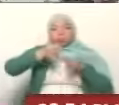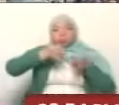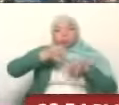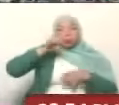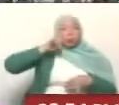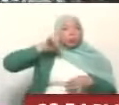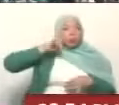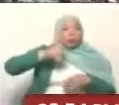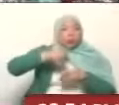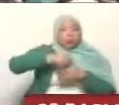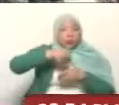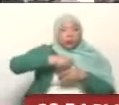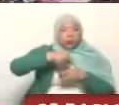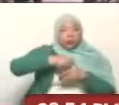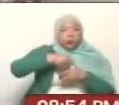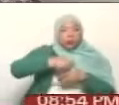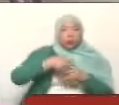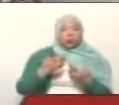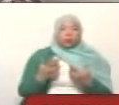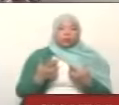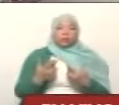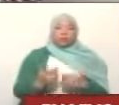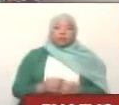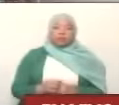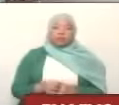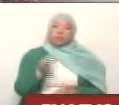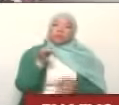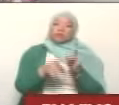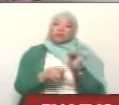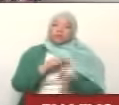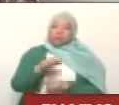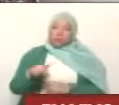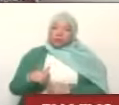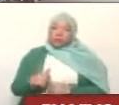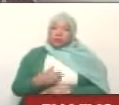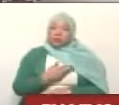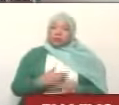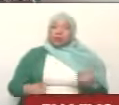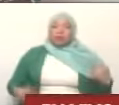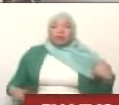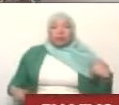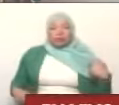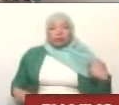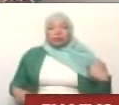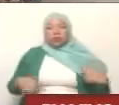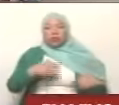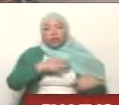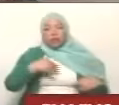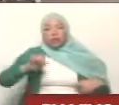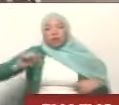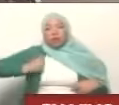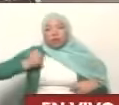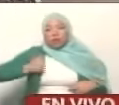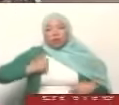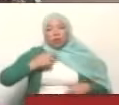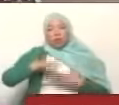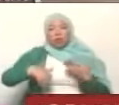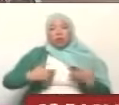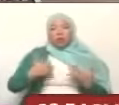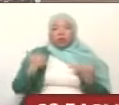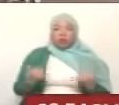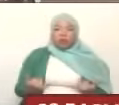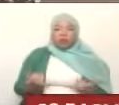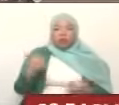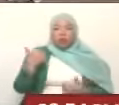estos son los votos. Y pues, en el marco de presidente, quiero aprovechar la oportunidad